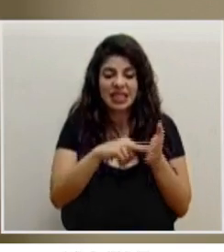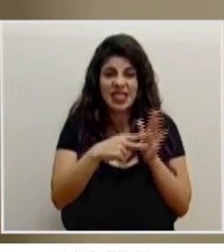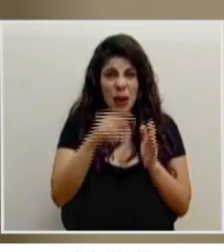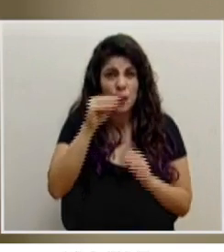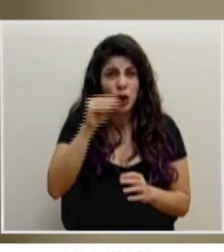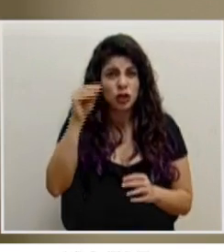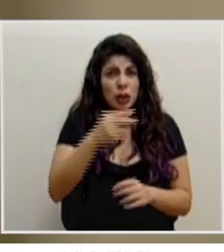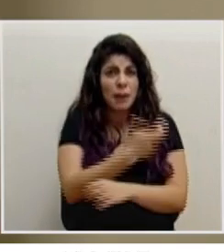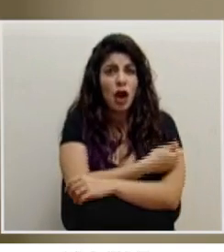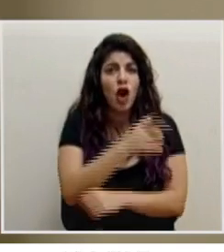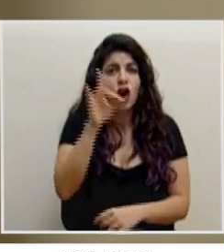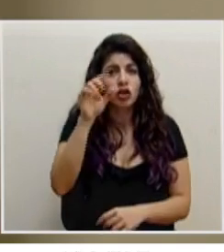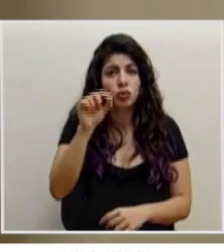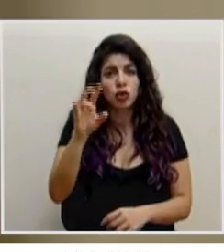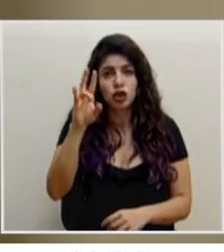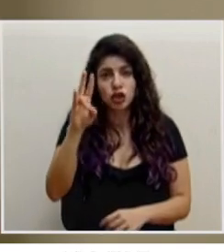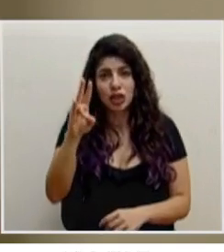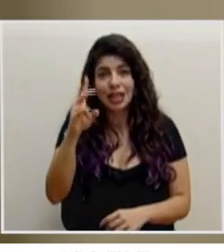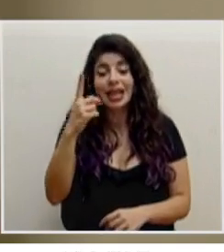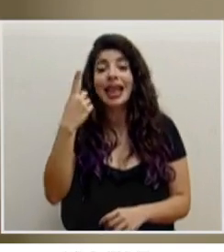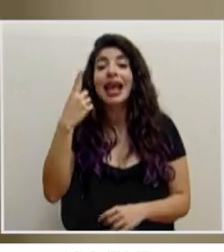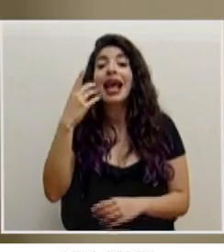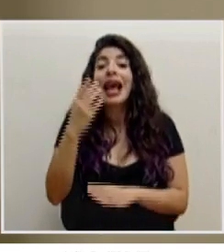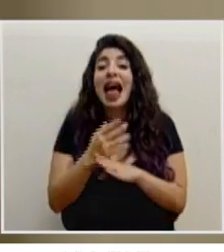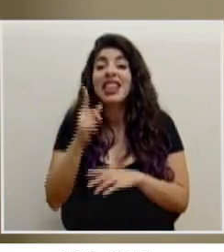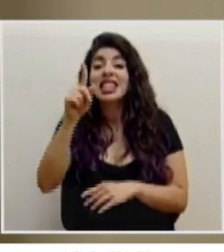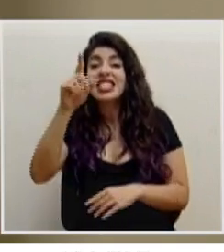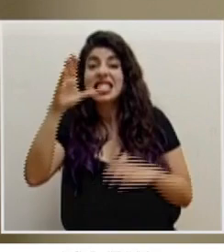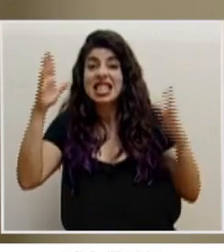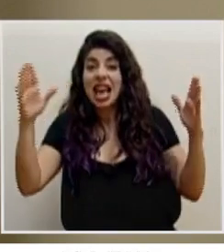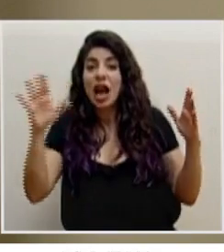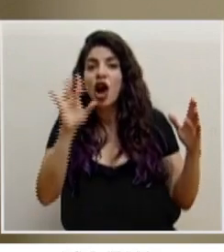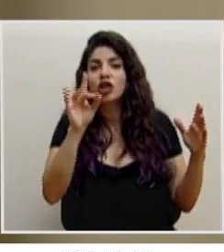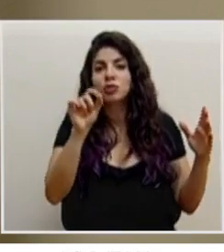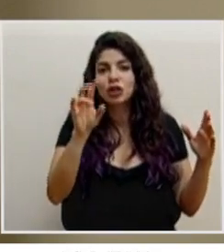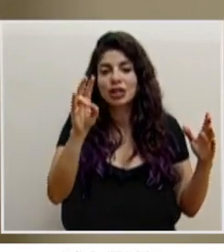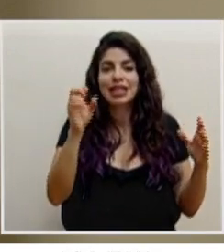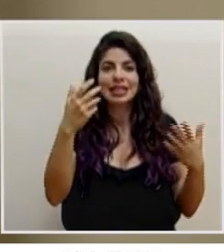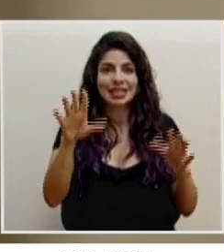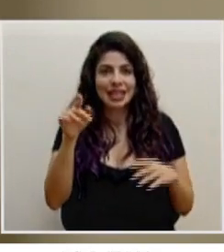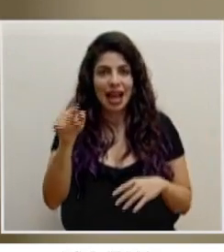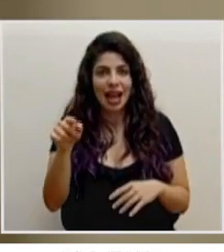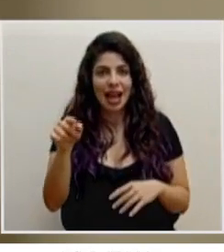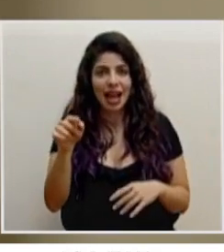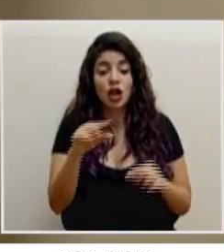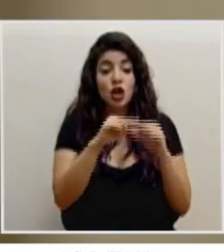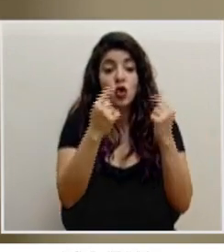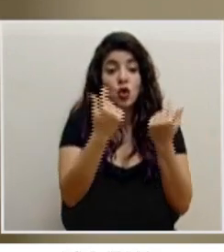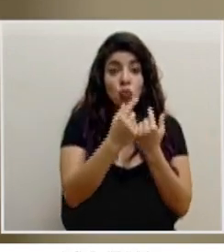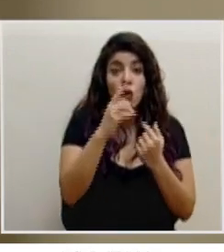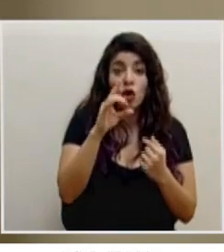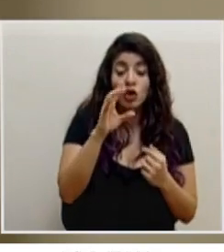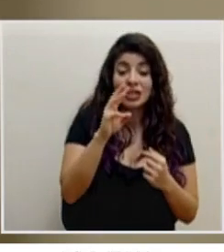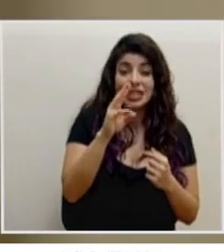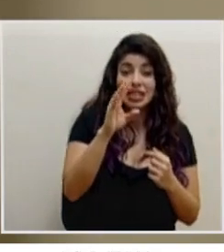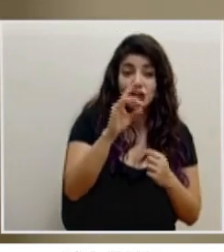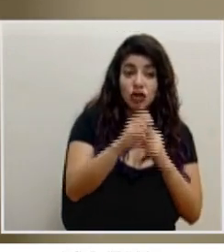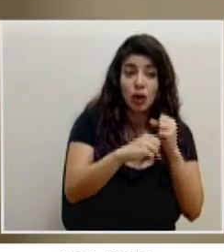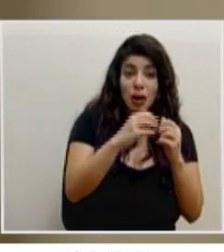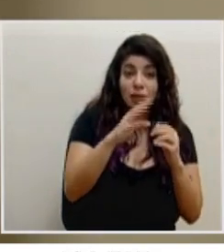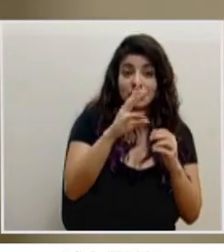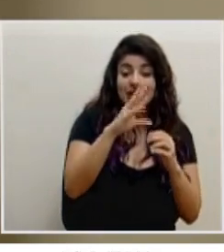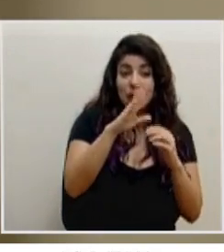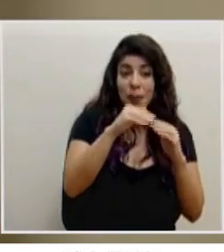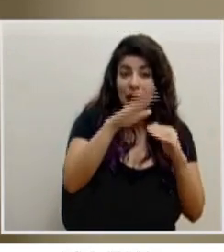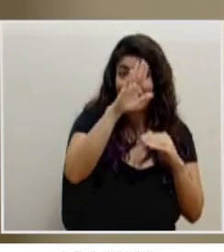de 8.7 por cada 100 habitantes. Considerar que este grupo de mayor de 58 años es una población de